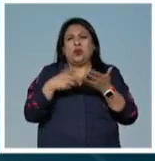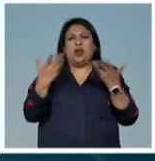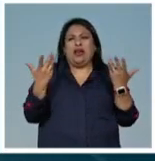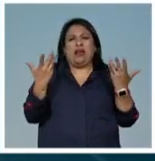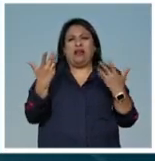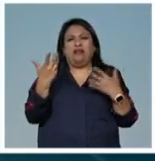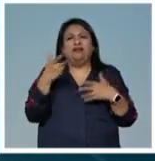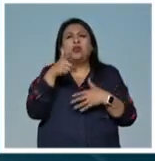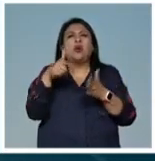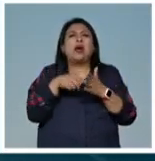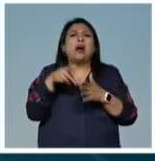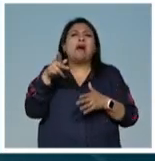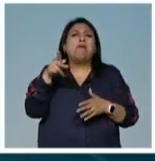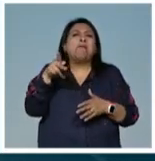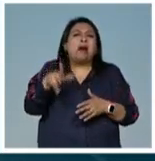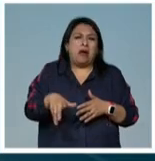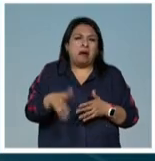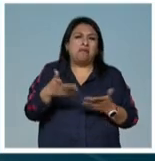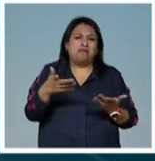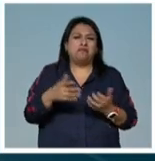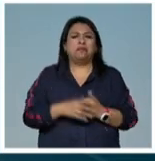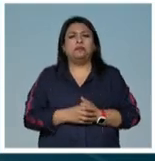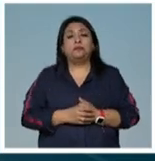es un prostíbulo.